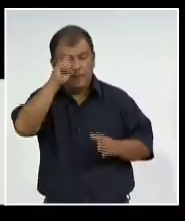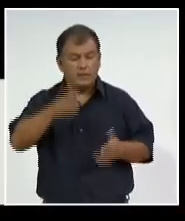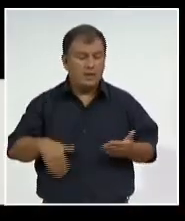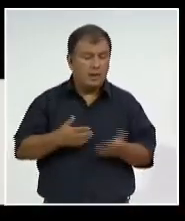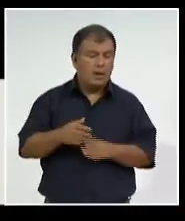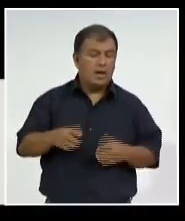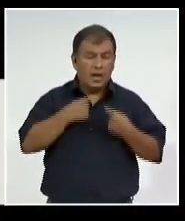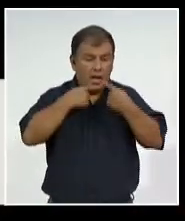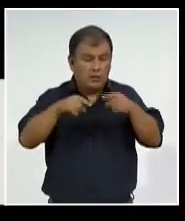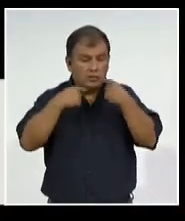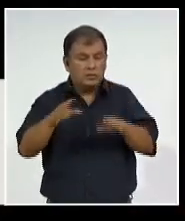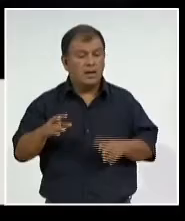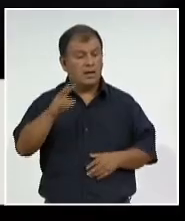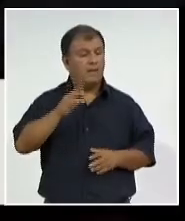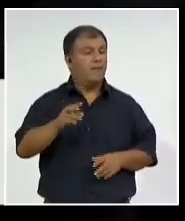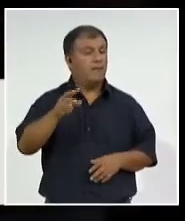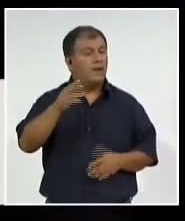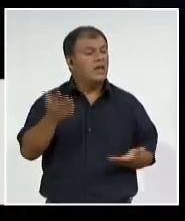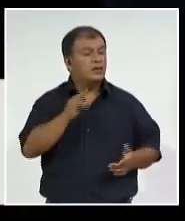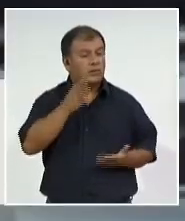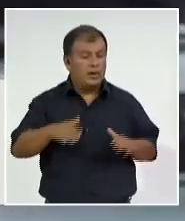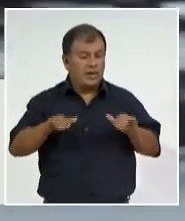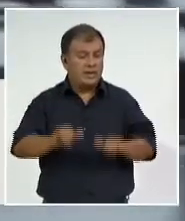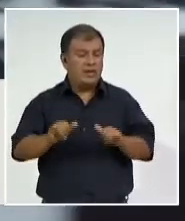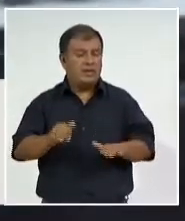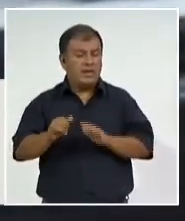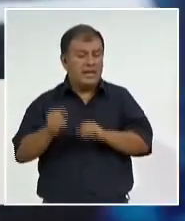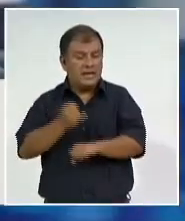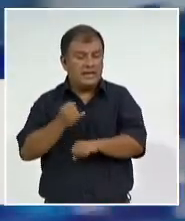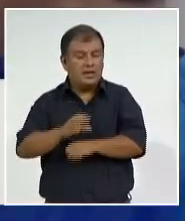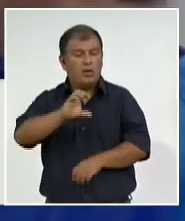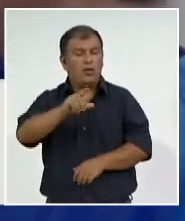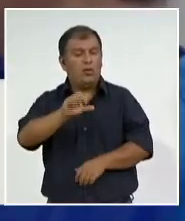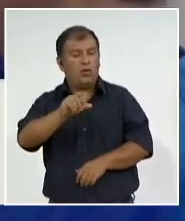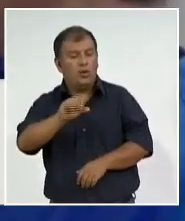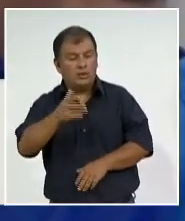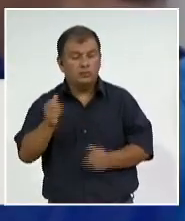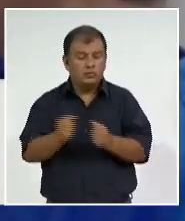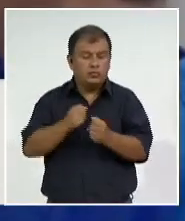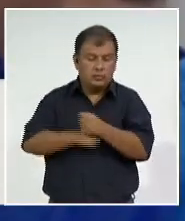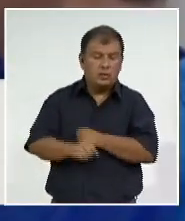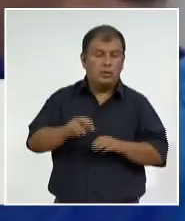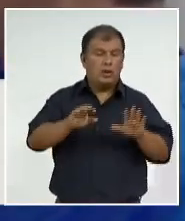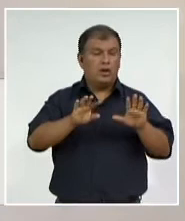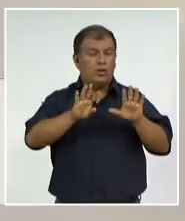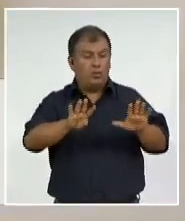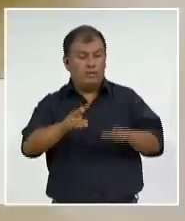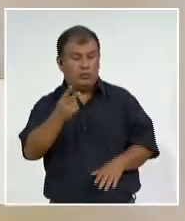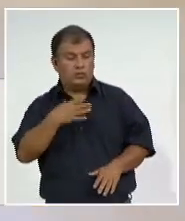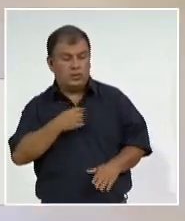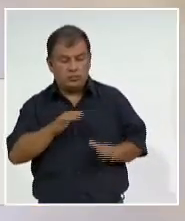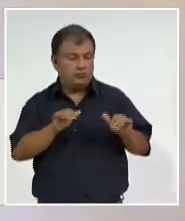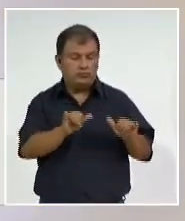llegó a ser noticia en el país por permanecer hasta el momento en una iglesia santuario de colorado allí donde junto a sus hijos de 9 y 2 años se